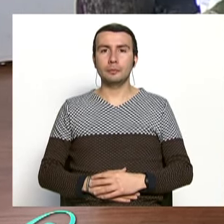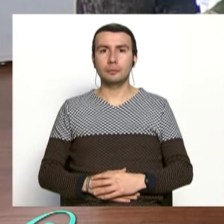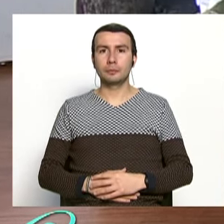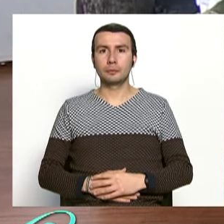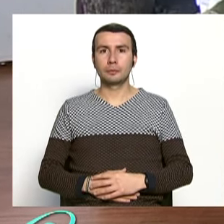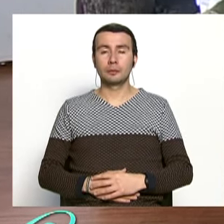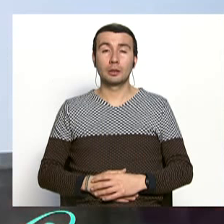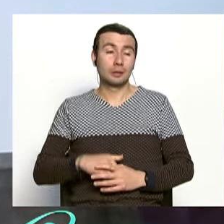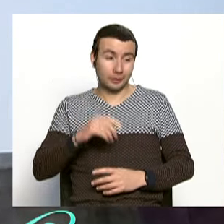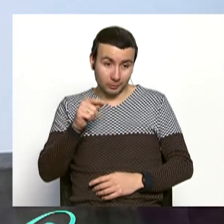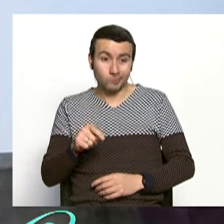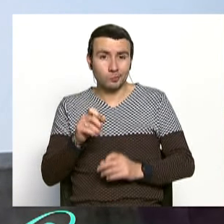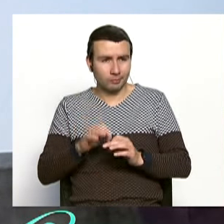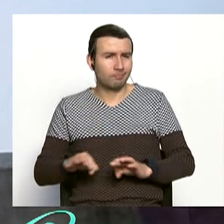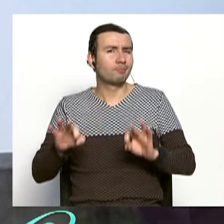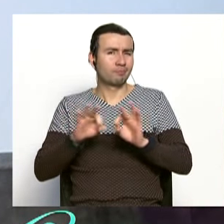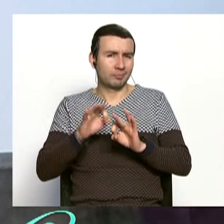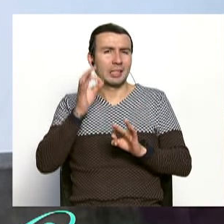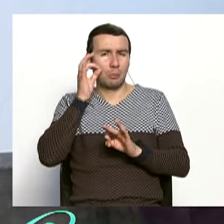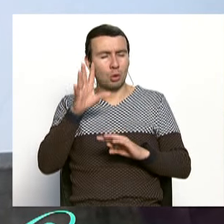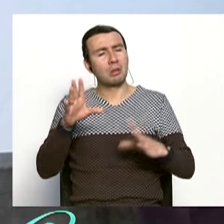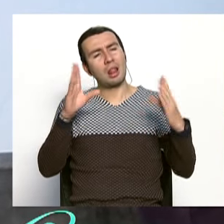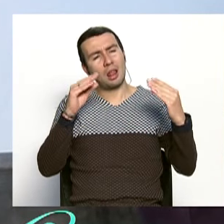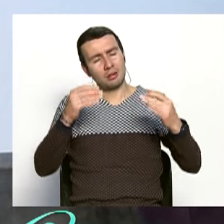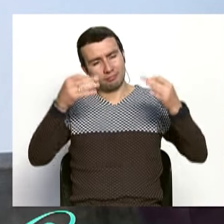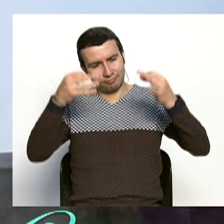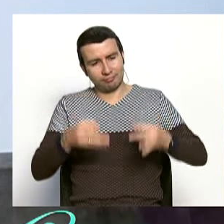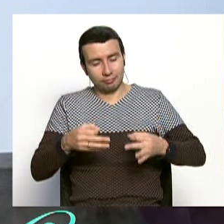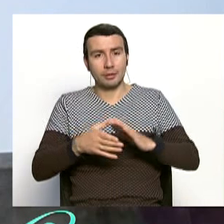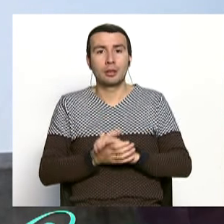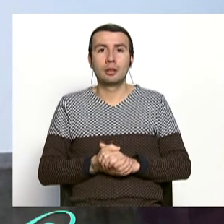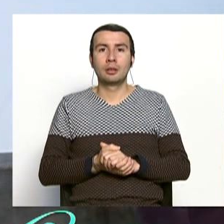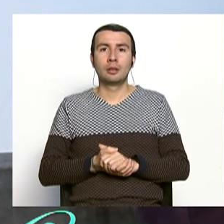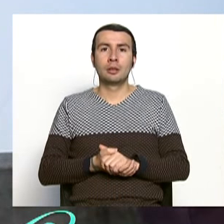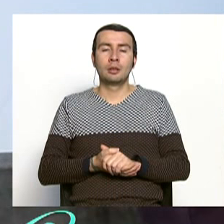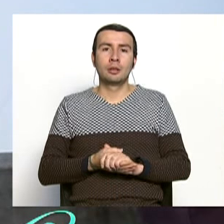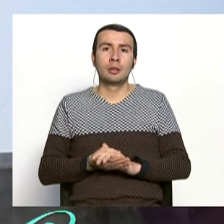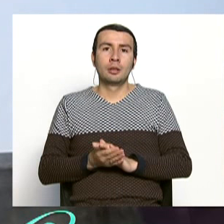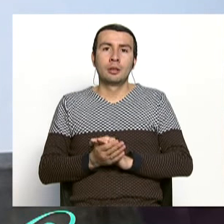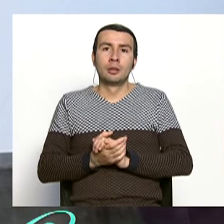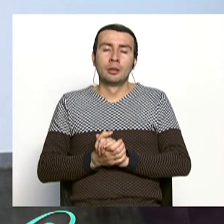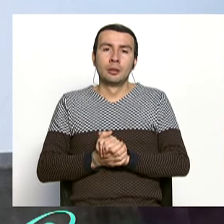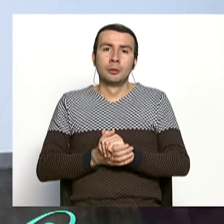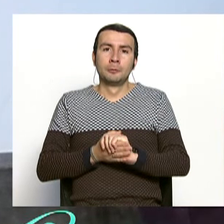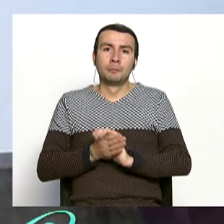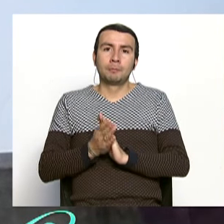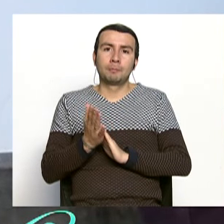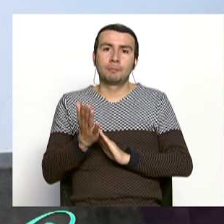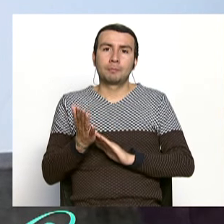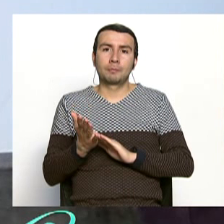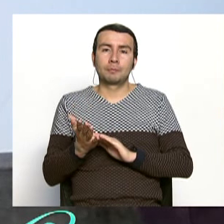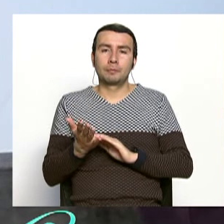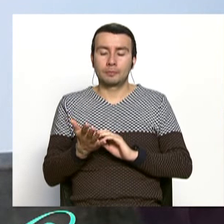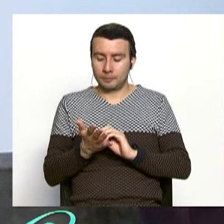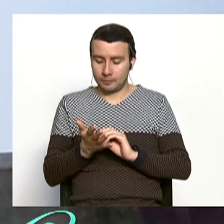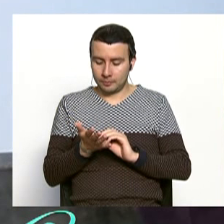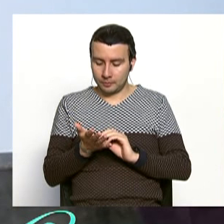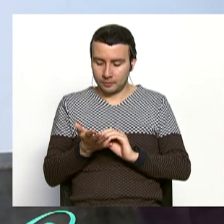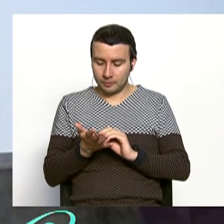Quizá el punto más importante de esta de esta conversación porque